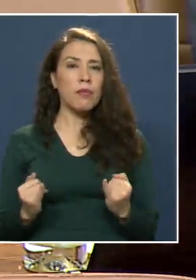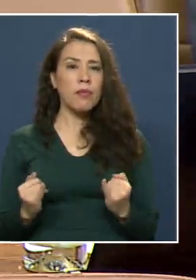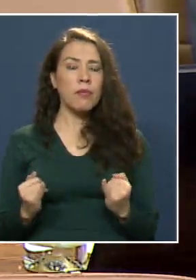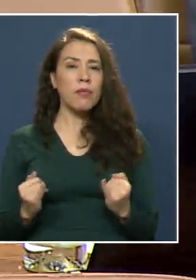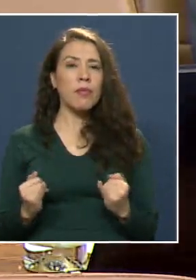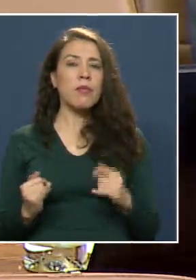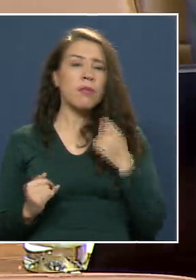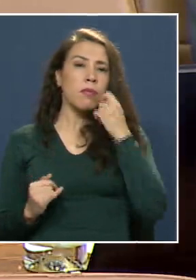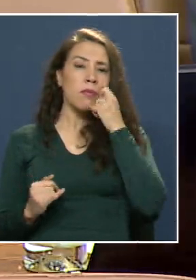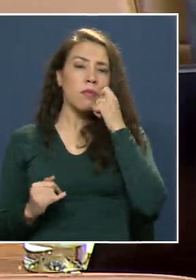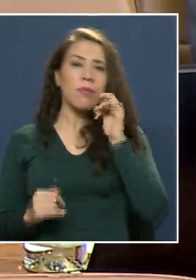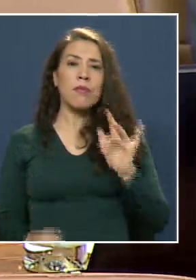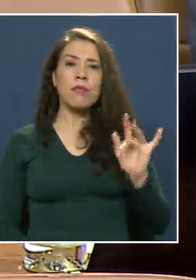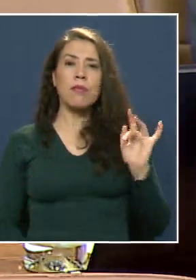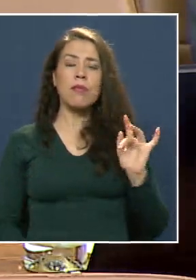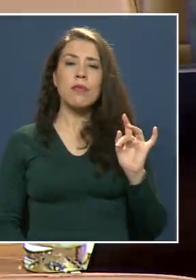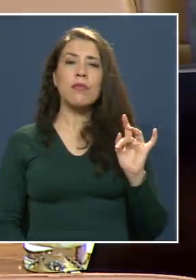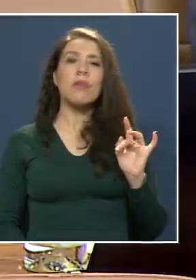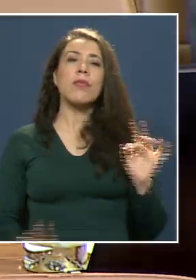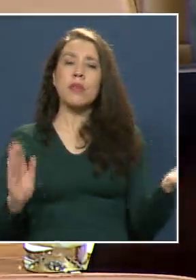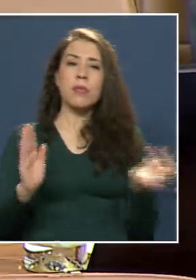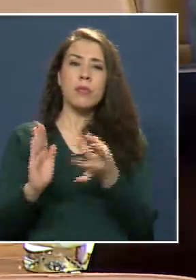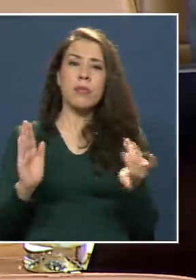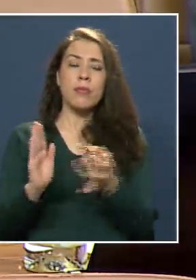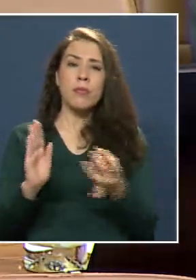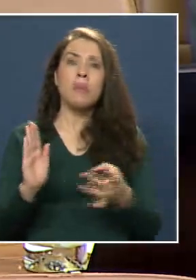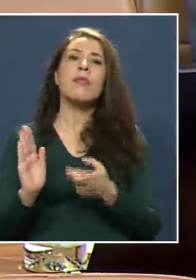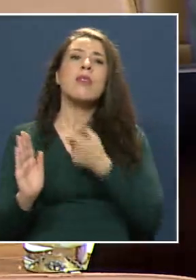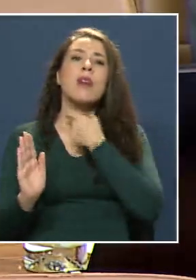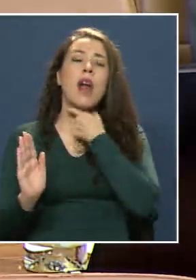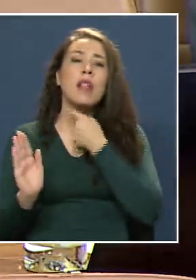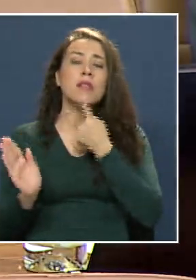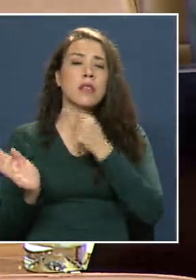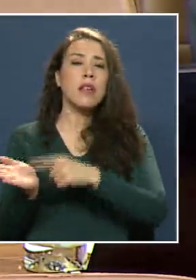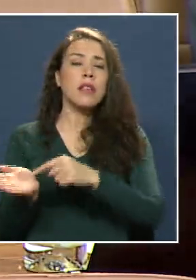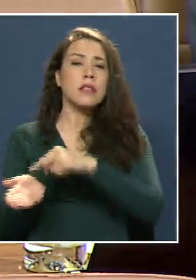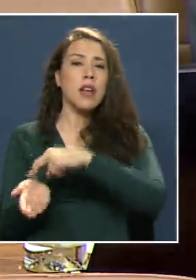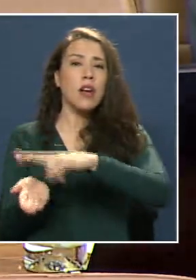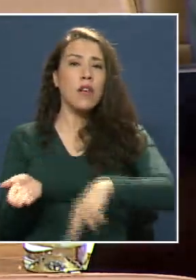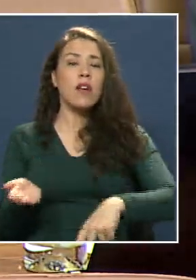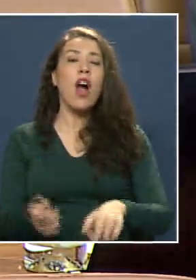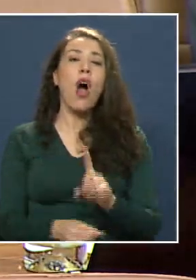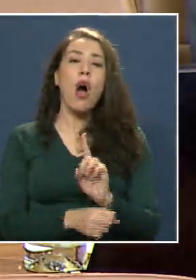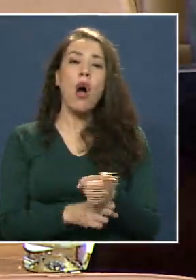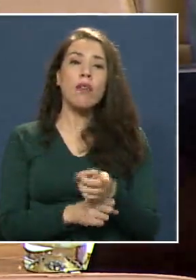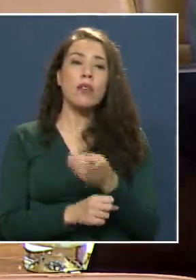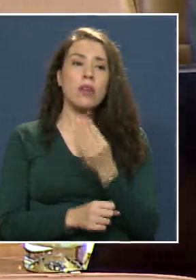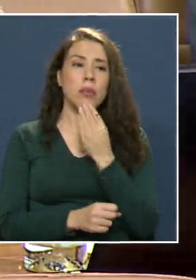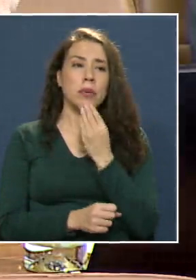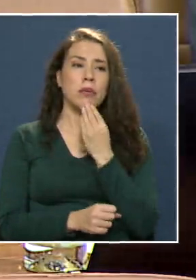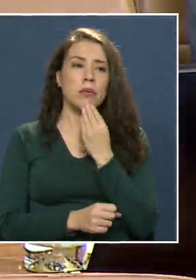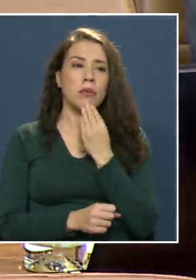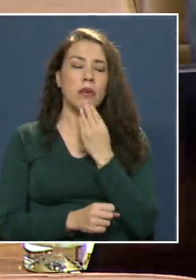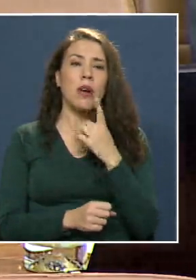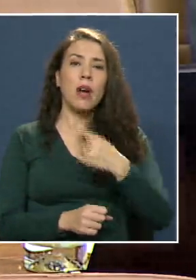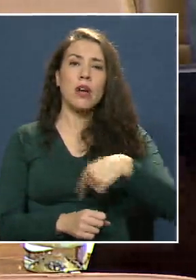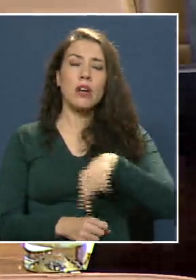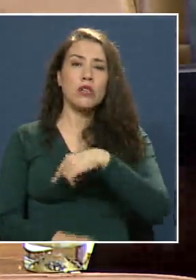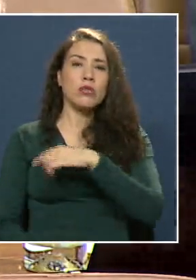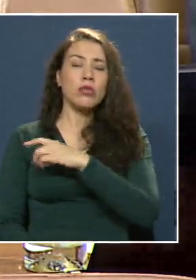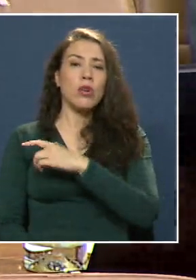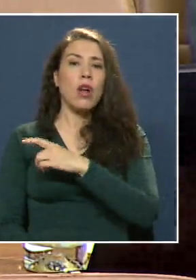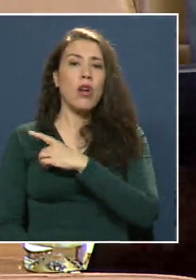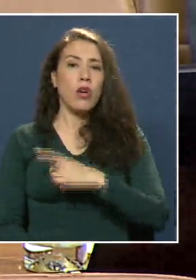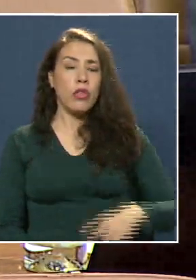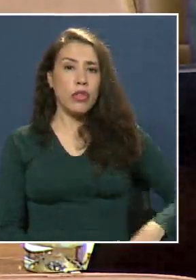entrañe violación a las garantías previstas en la Convención obligan también al legislador, nos obligan